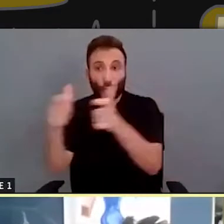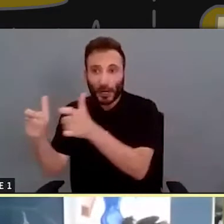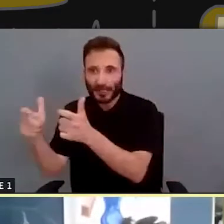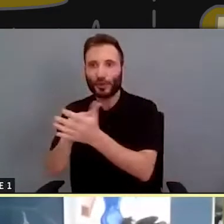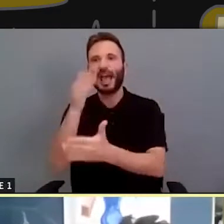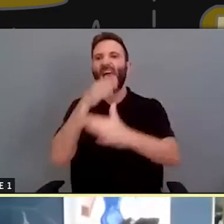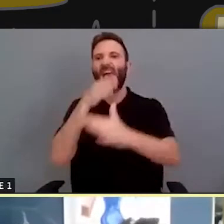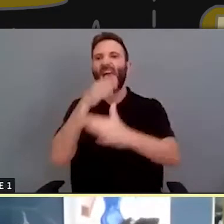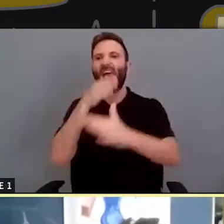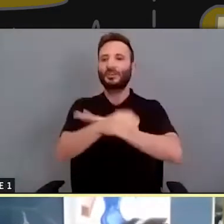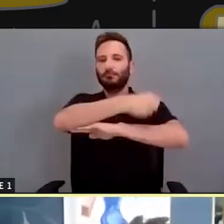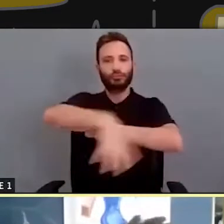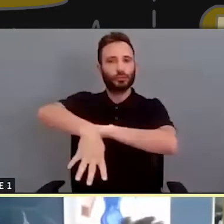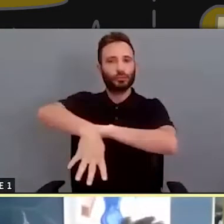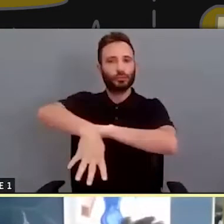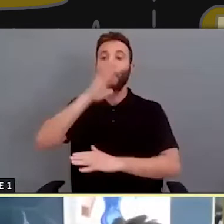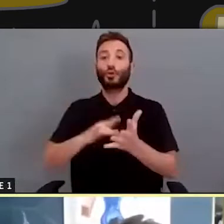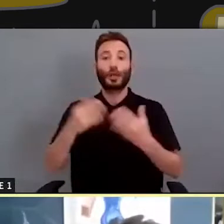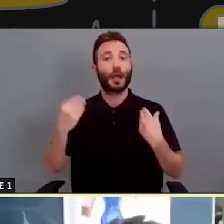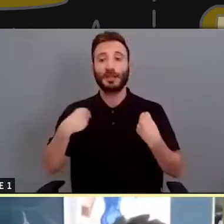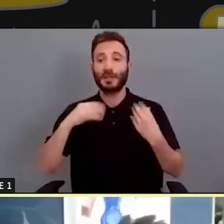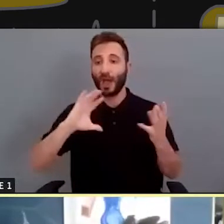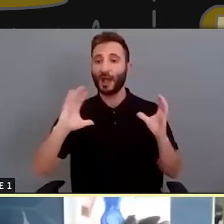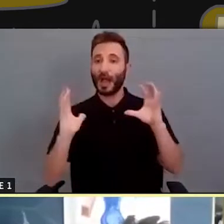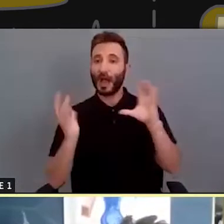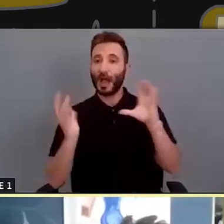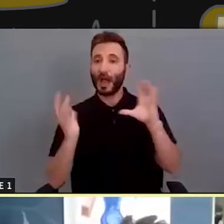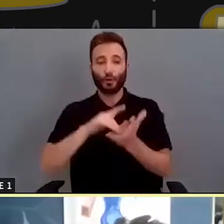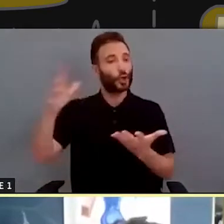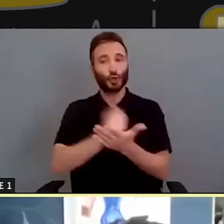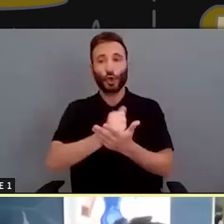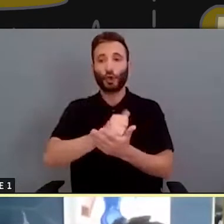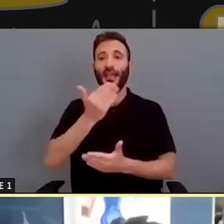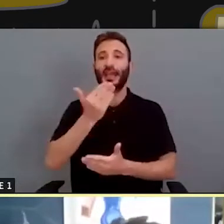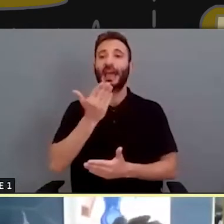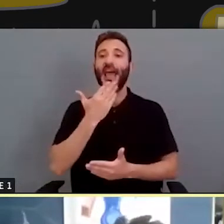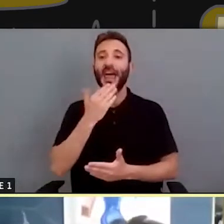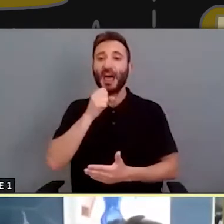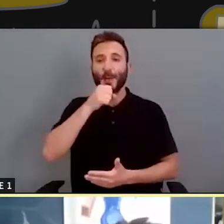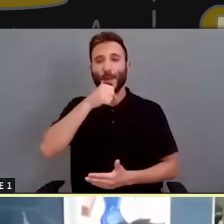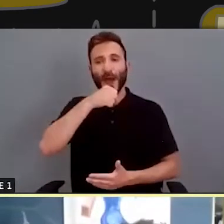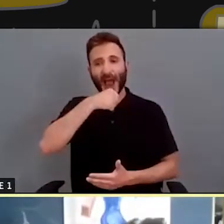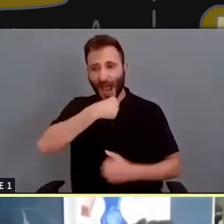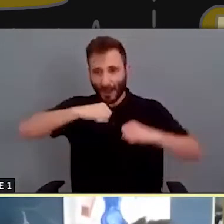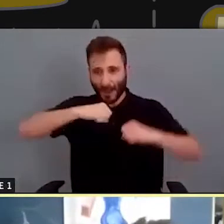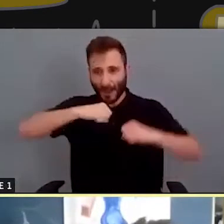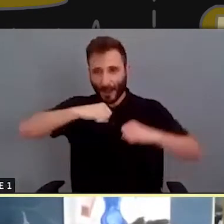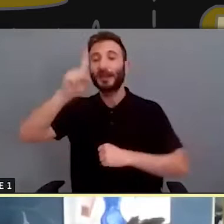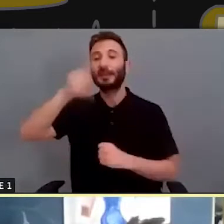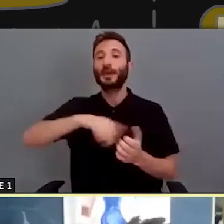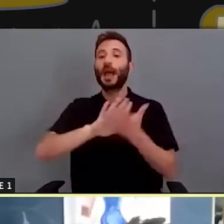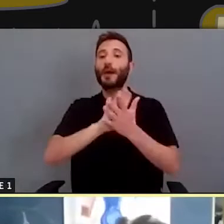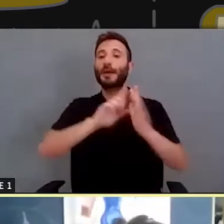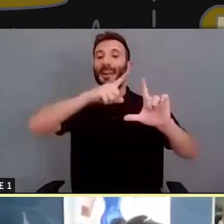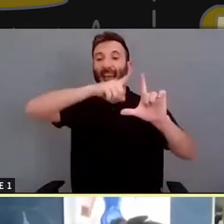ya que el ciclo de vida cambia, todos vamos a envejecer, luego claramente existen estadísticas que hablan